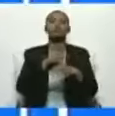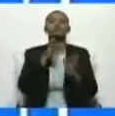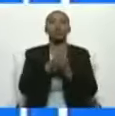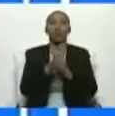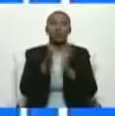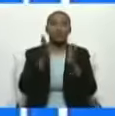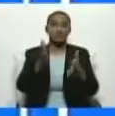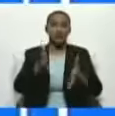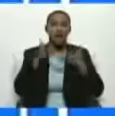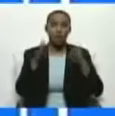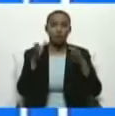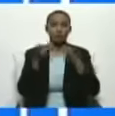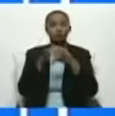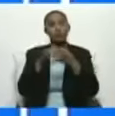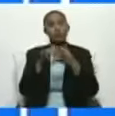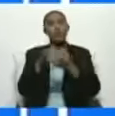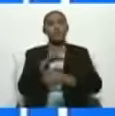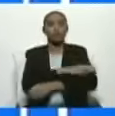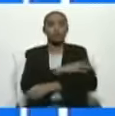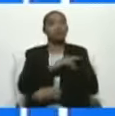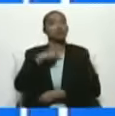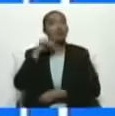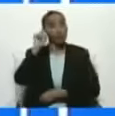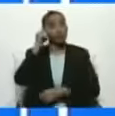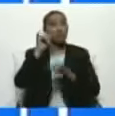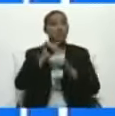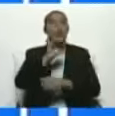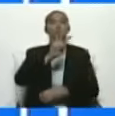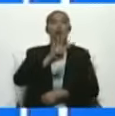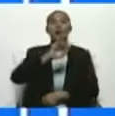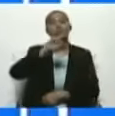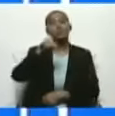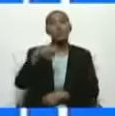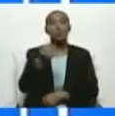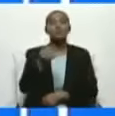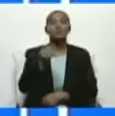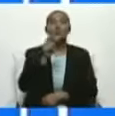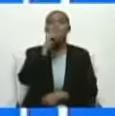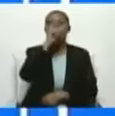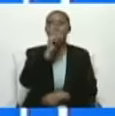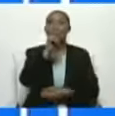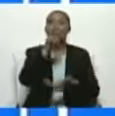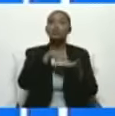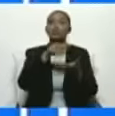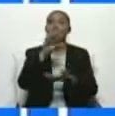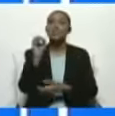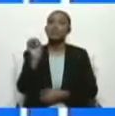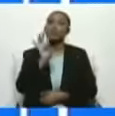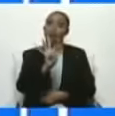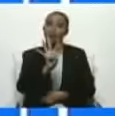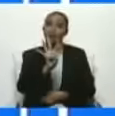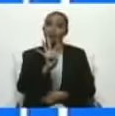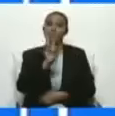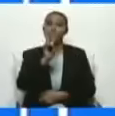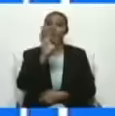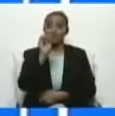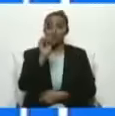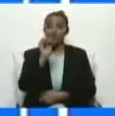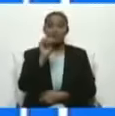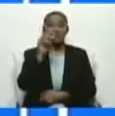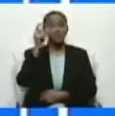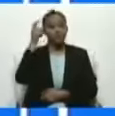ultraderecha venezolana. Yo recuerdo muy bien ese día, 4 de junio del año 2004. Chávez sale a